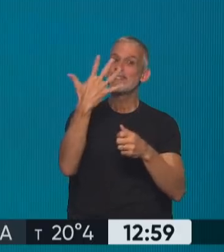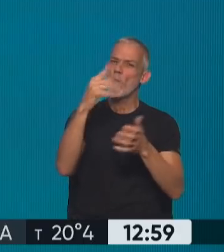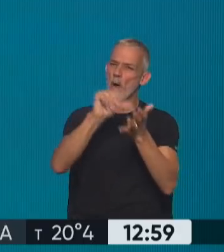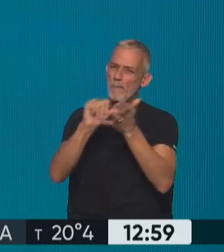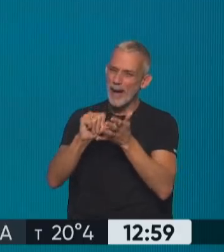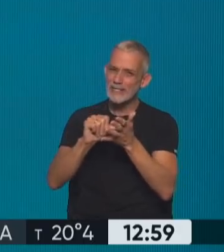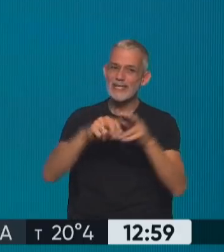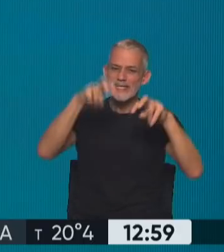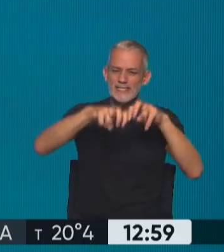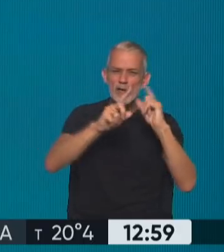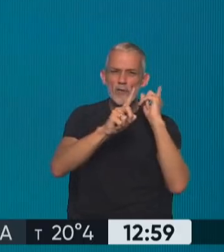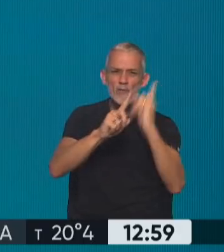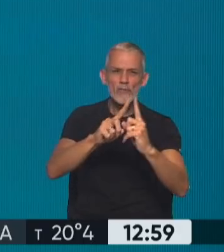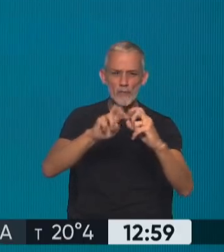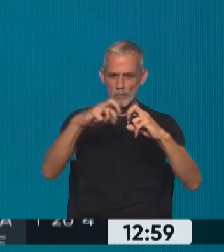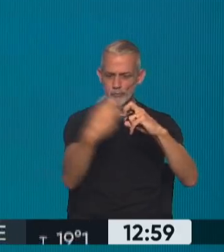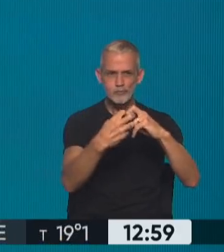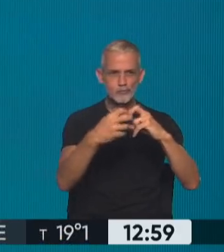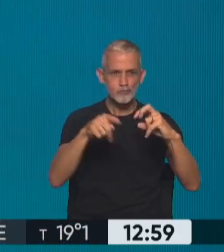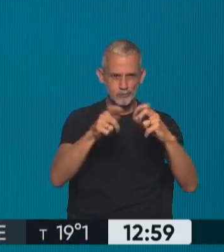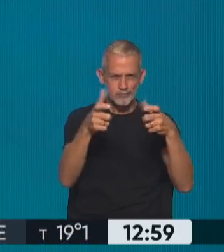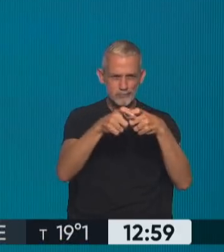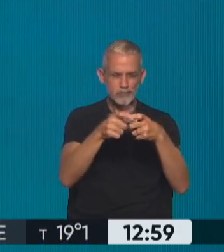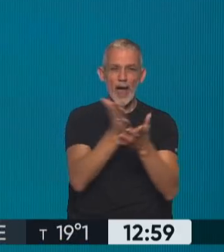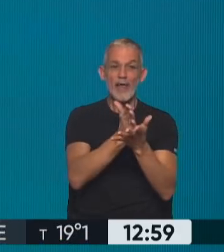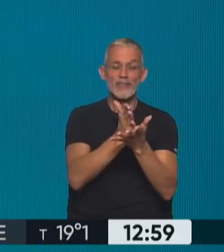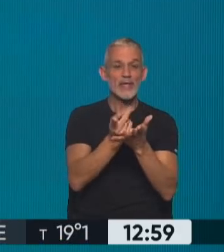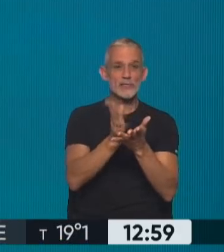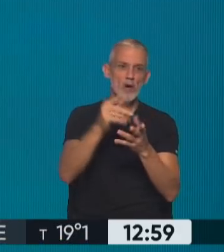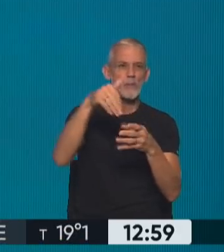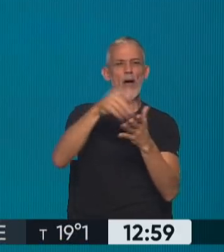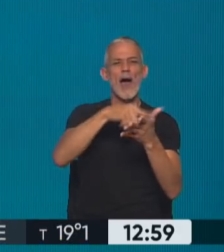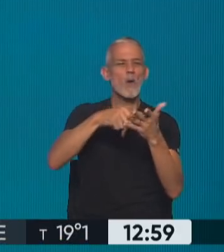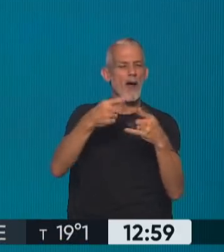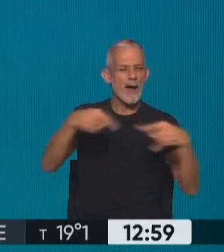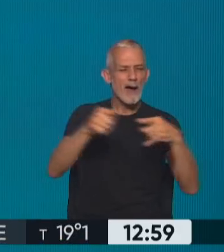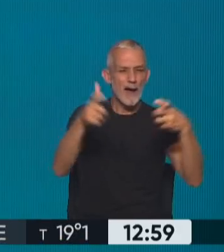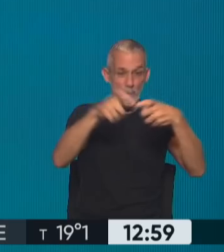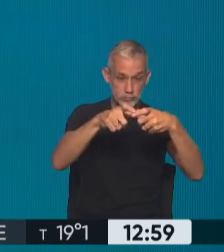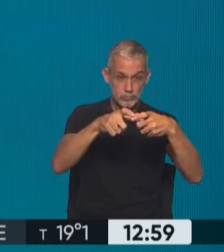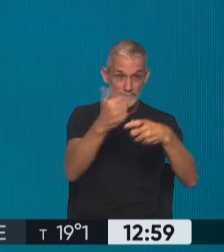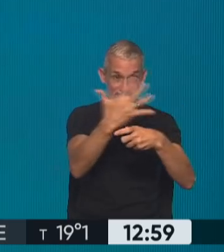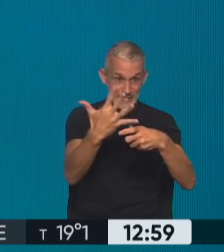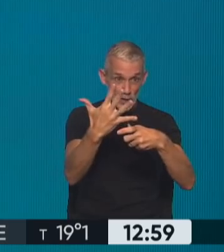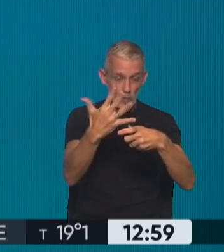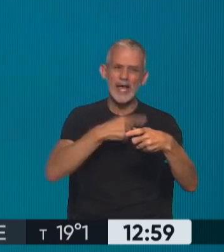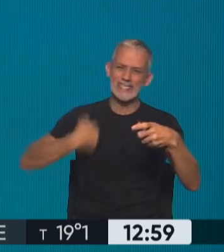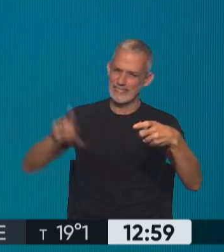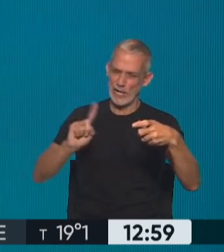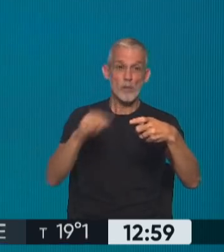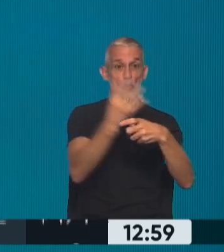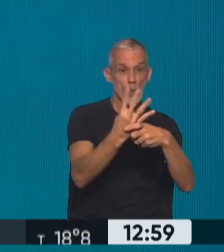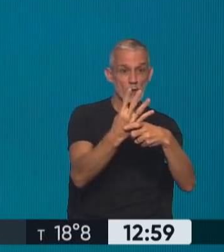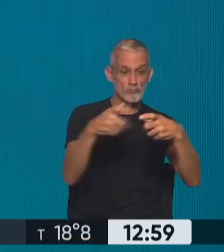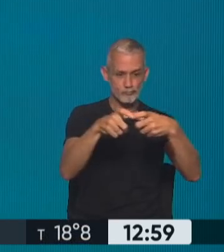con silla permanente y derecho a veto, todos salvo China,